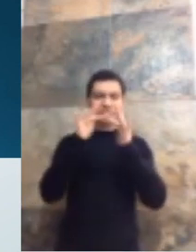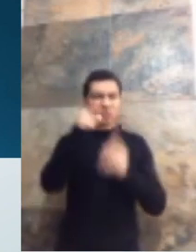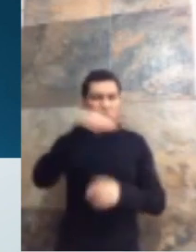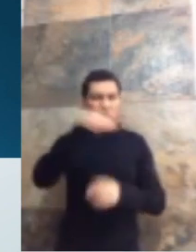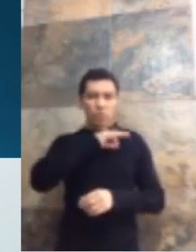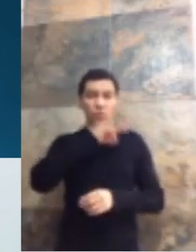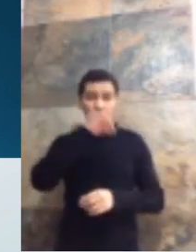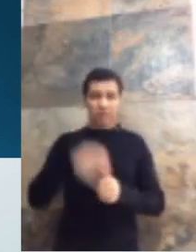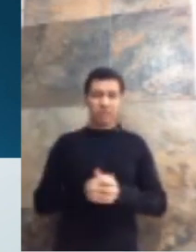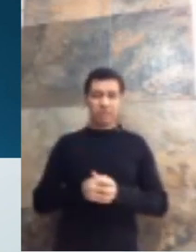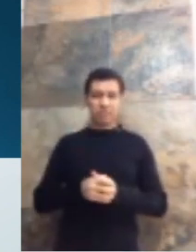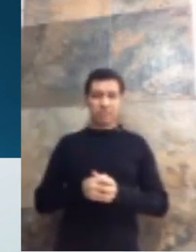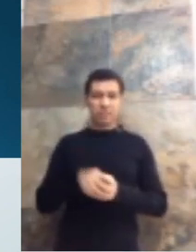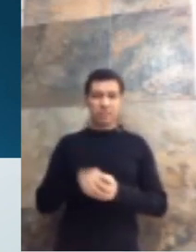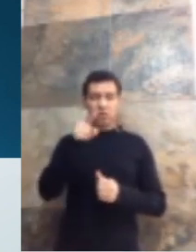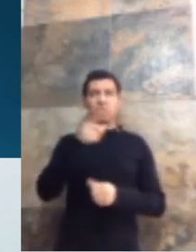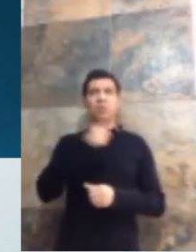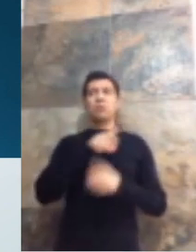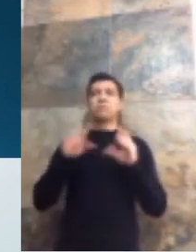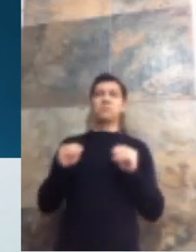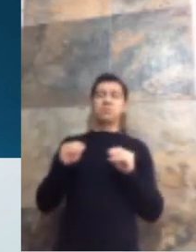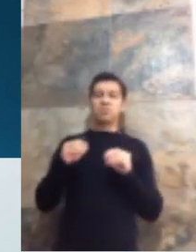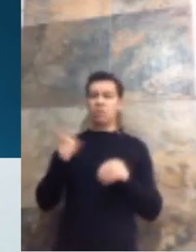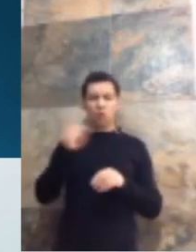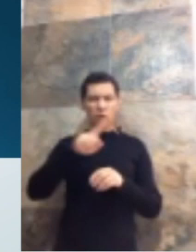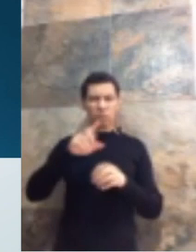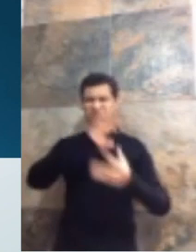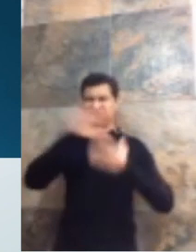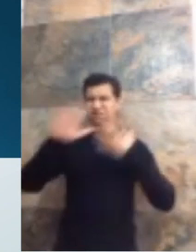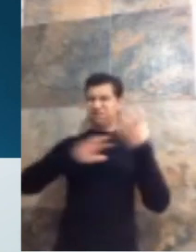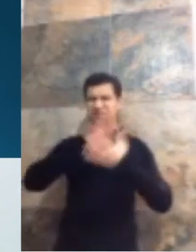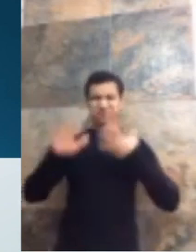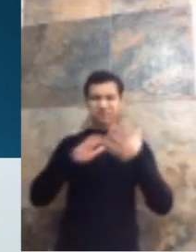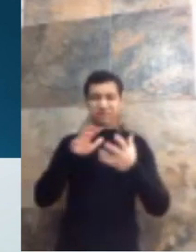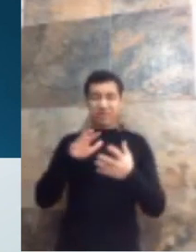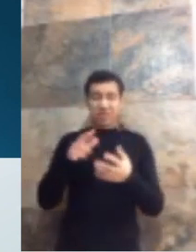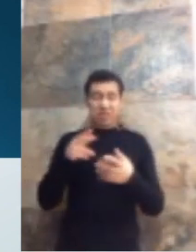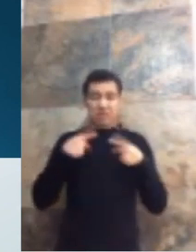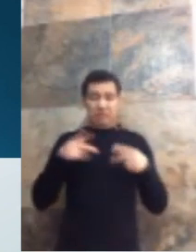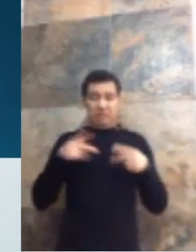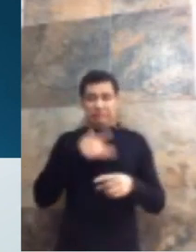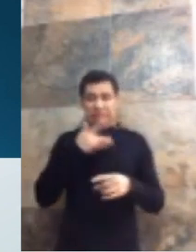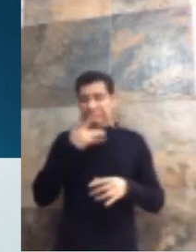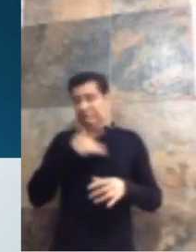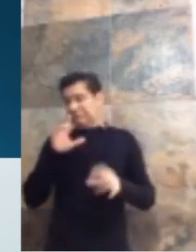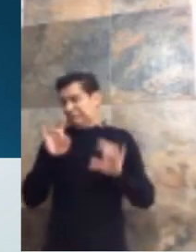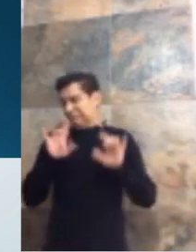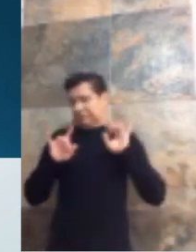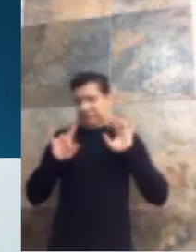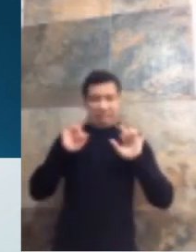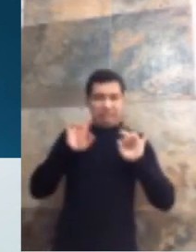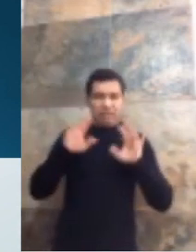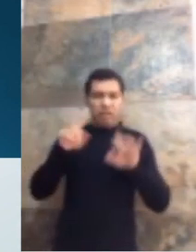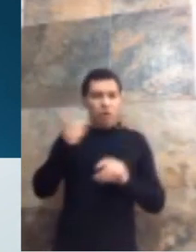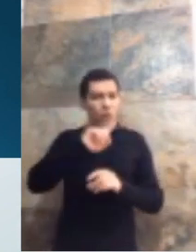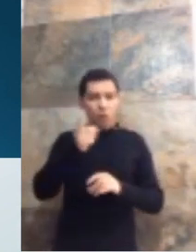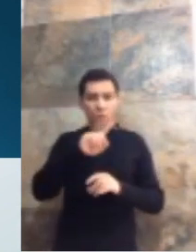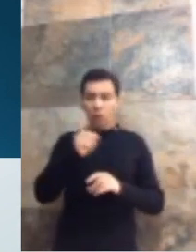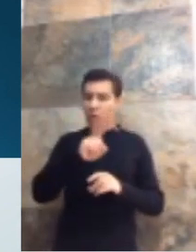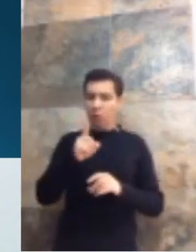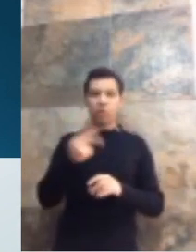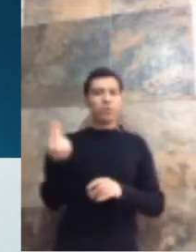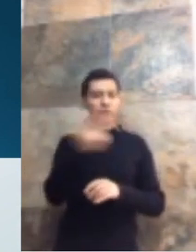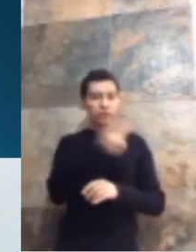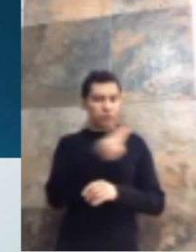que se hace en estos casos, porque la gente está hipersensible, es alternativas sin juzgar.